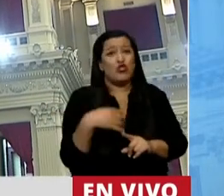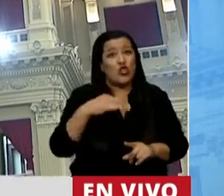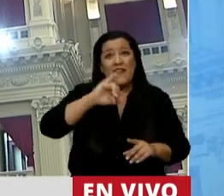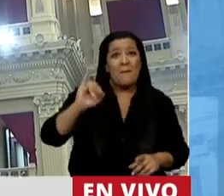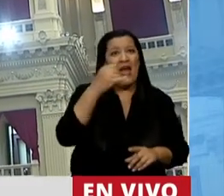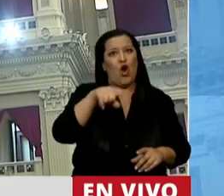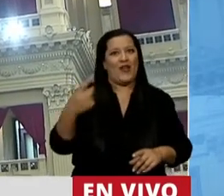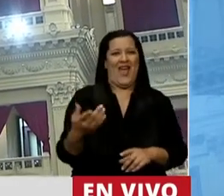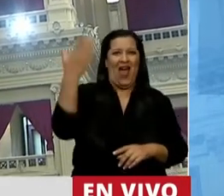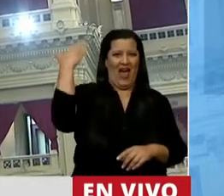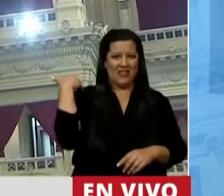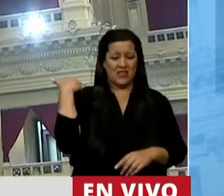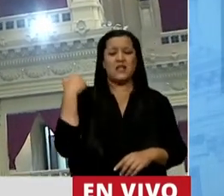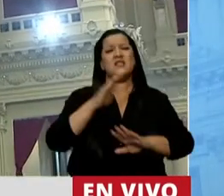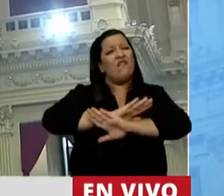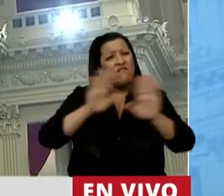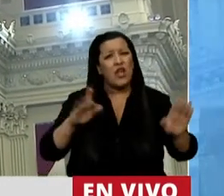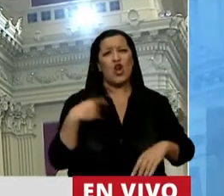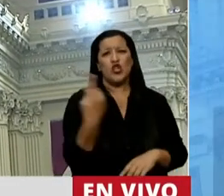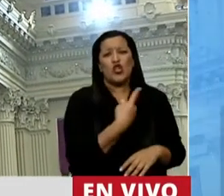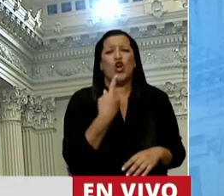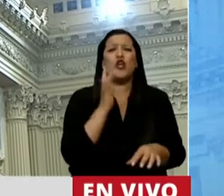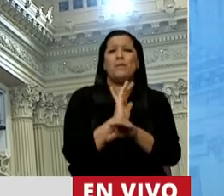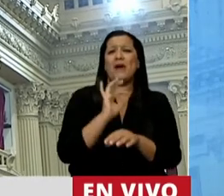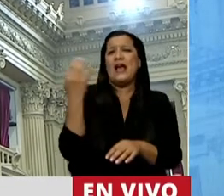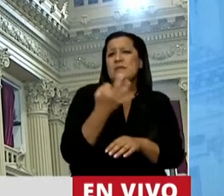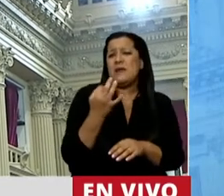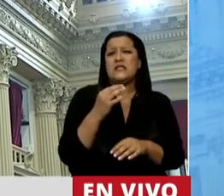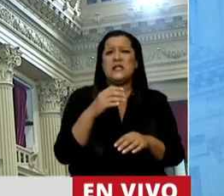vez por todas resignemos al privilegio de